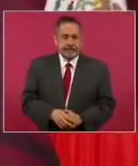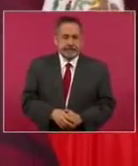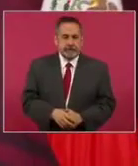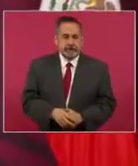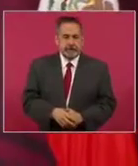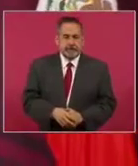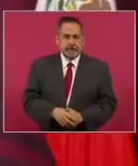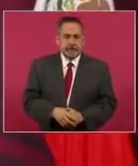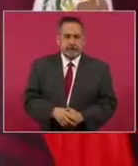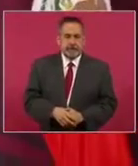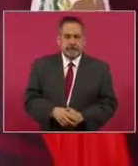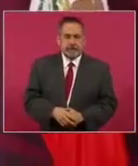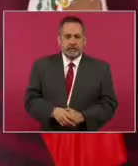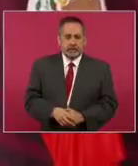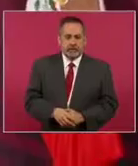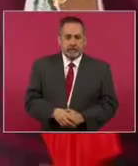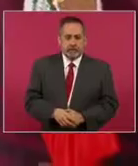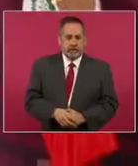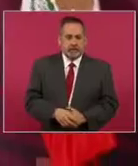hay hasta